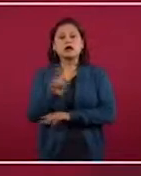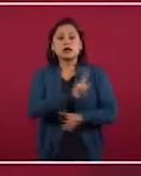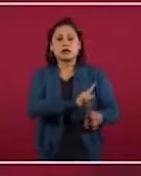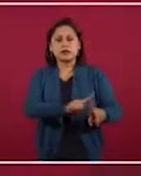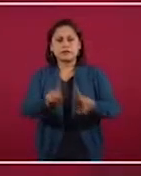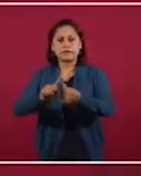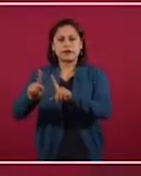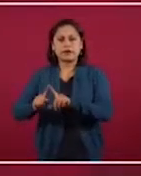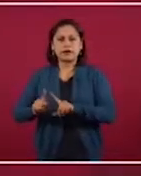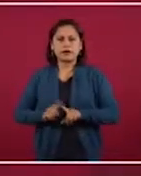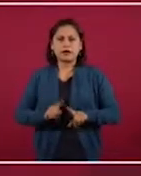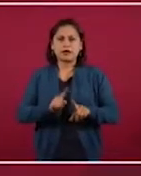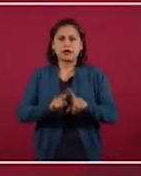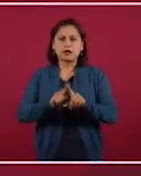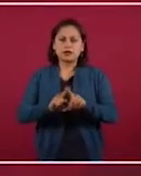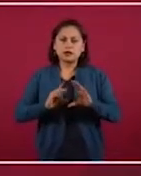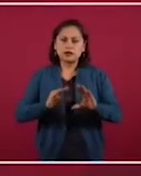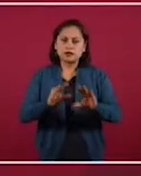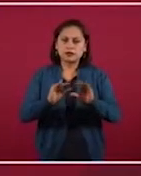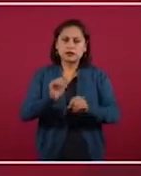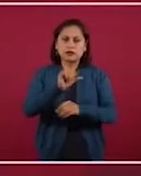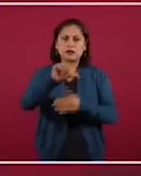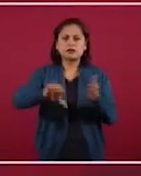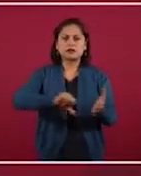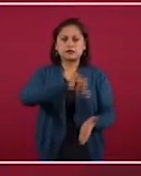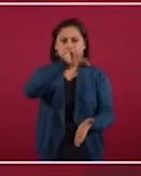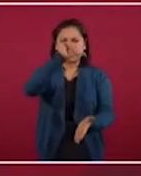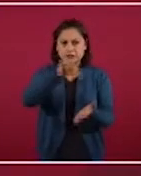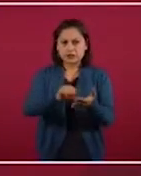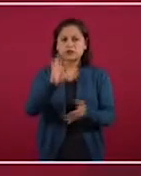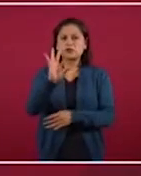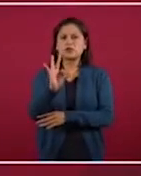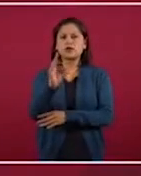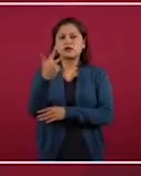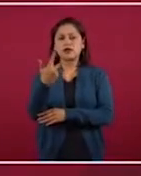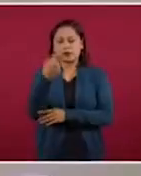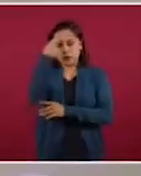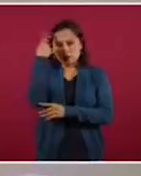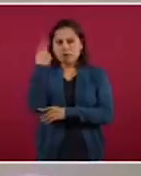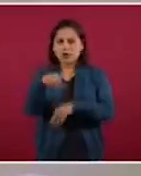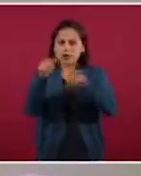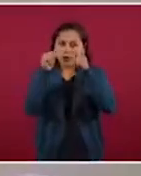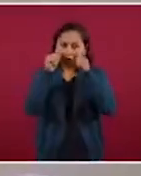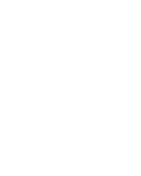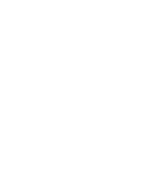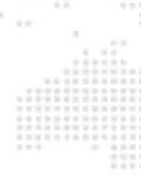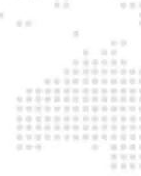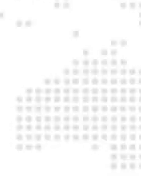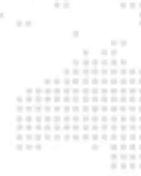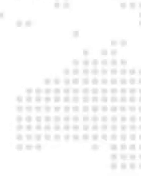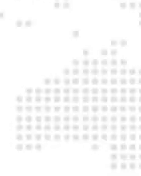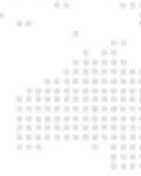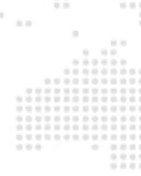48 centros de justicia para mujeres a través del Fondo Fortasec.